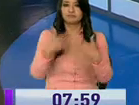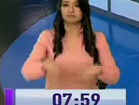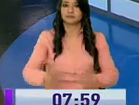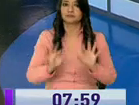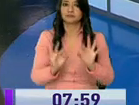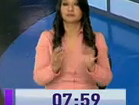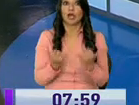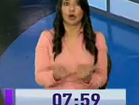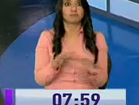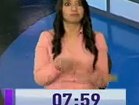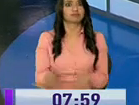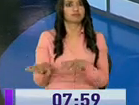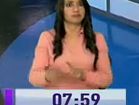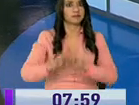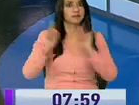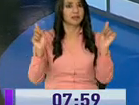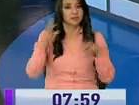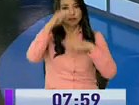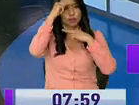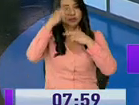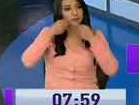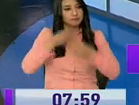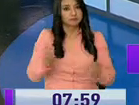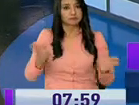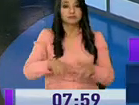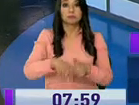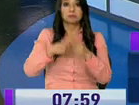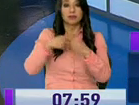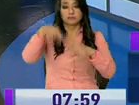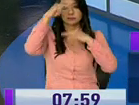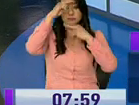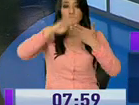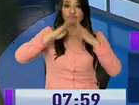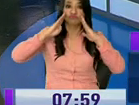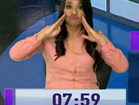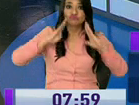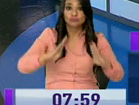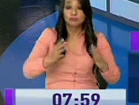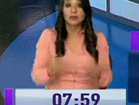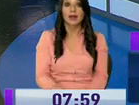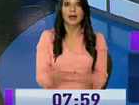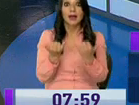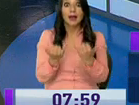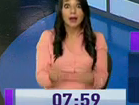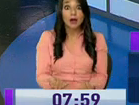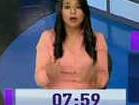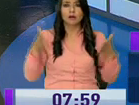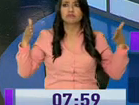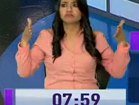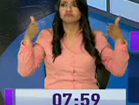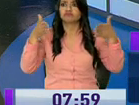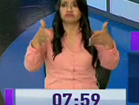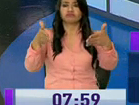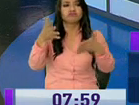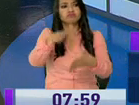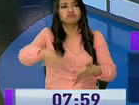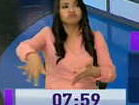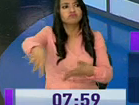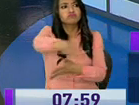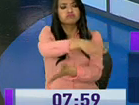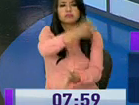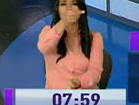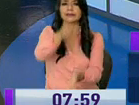día movidito. Así es, iniciamos el noticiero de la comunidad, noticiero que hoy está atento a todo lo que sucede en